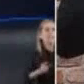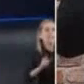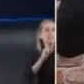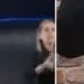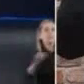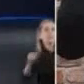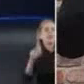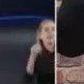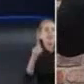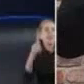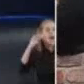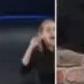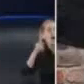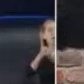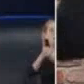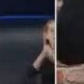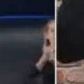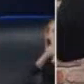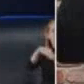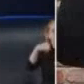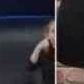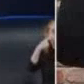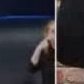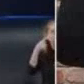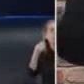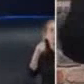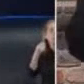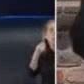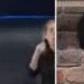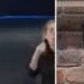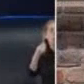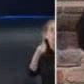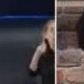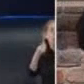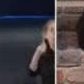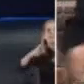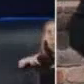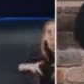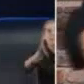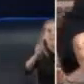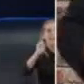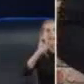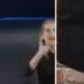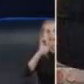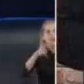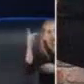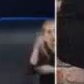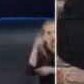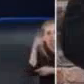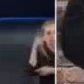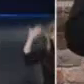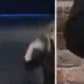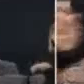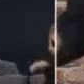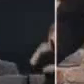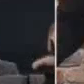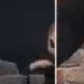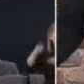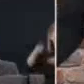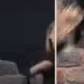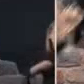con una expectativa empezando a pronosticar una posible reestructuración de la cancha un poco más pero la red de la